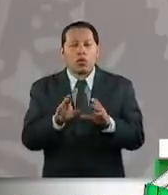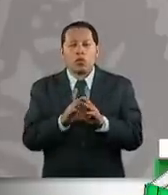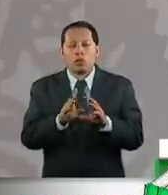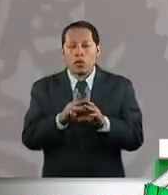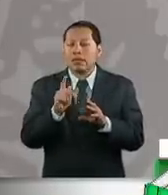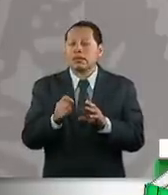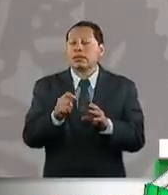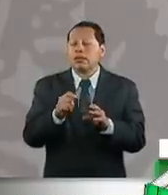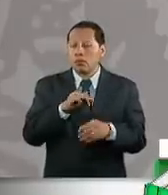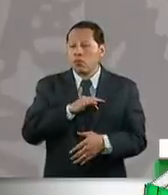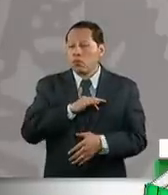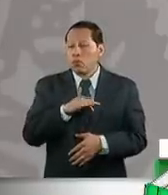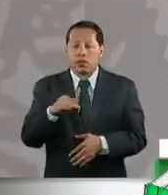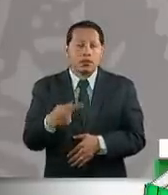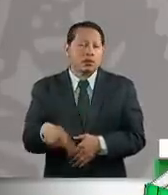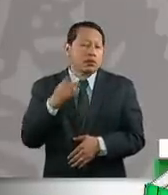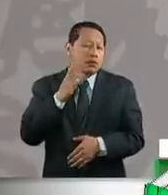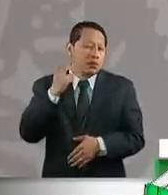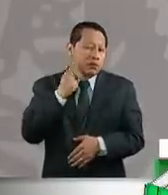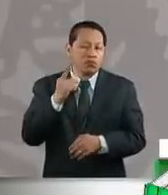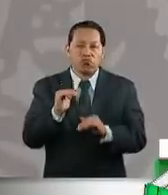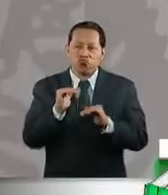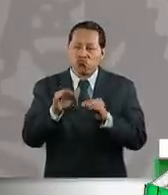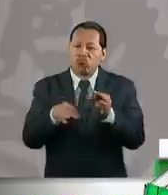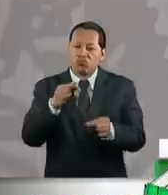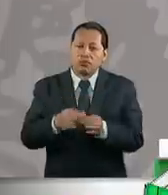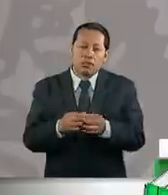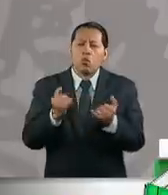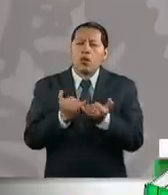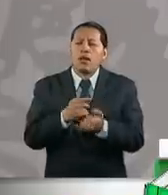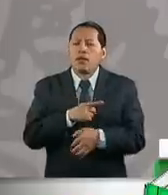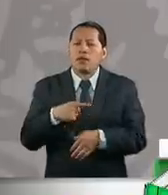la soberanía de la Cámara de Diputados y esclarecer con